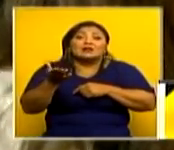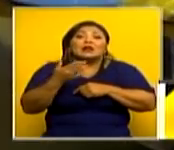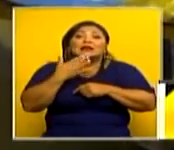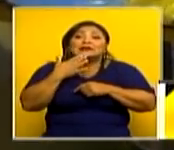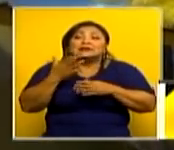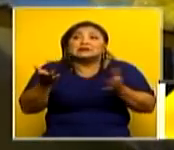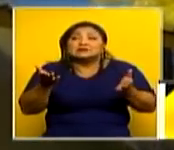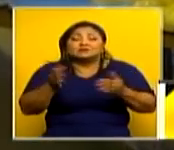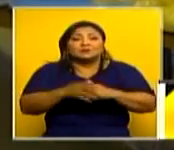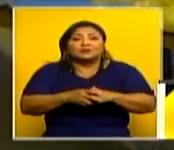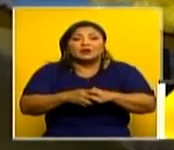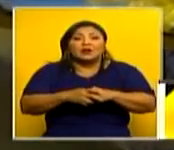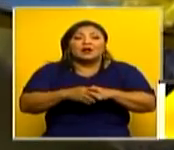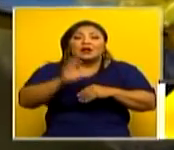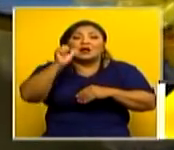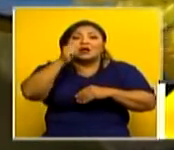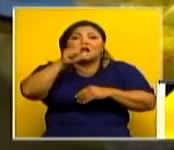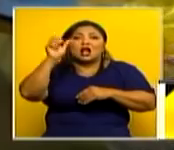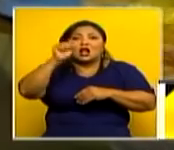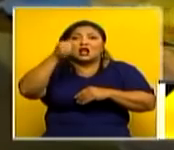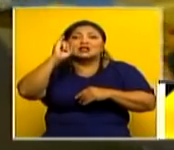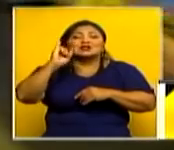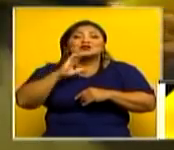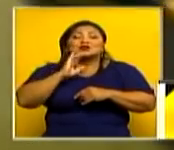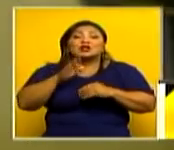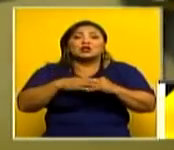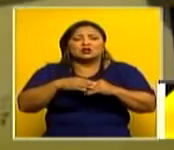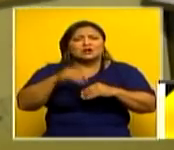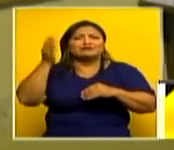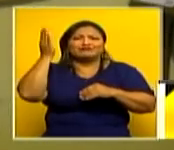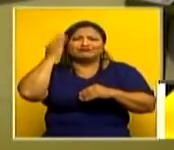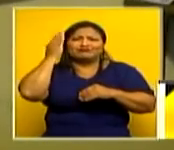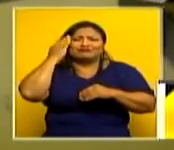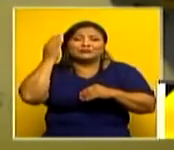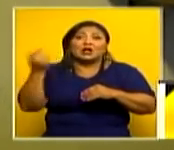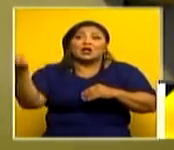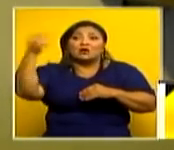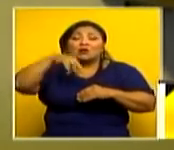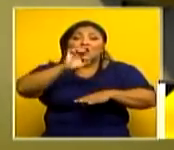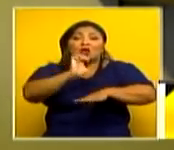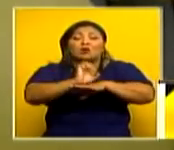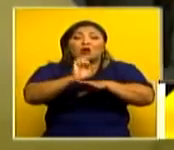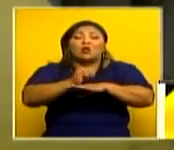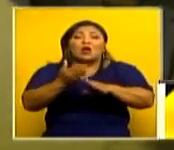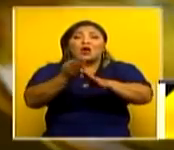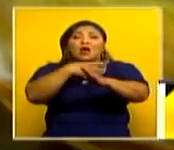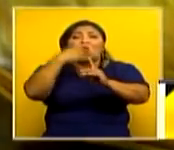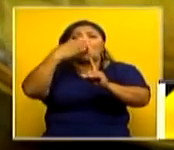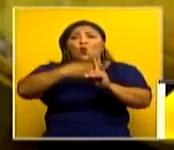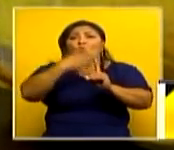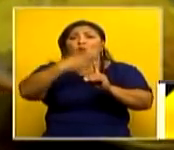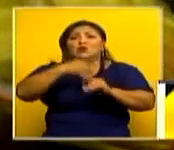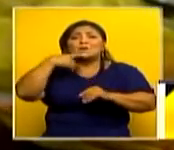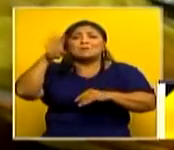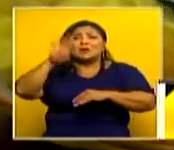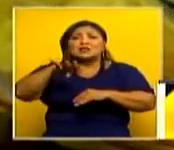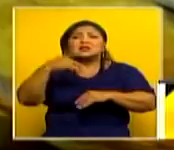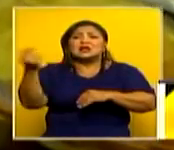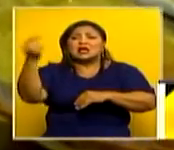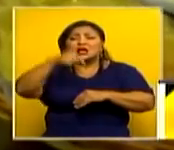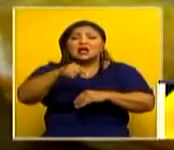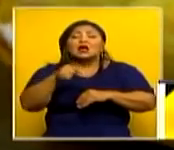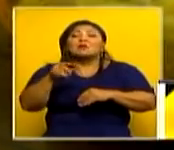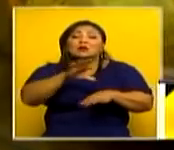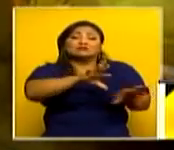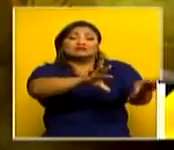legal. Elsie Arévalo está consciente de esa situación. Ella llegó al Ecuador hace 4 meses y fue contratada para atender en un